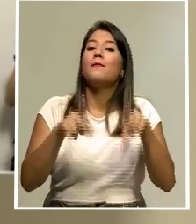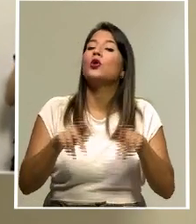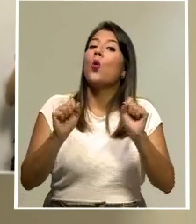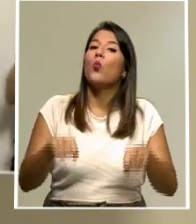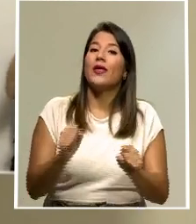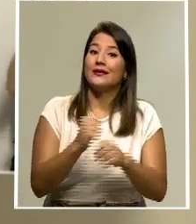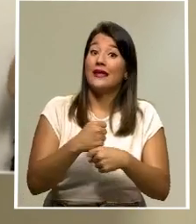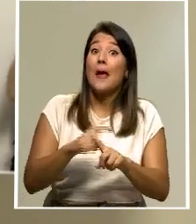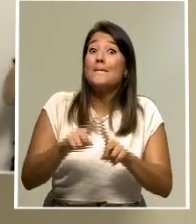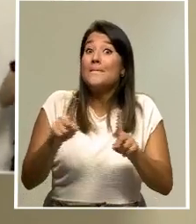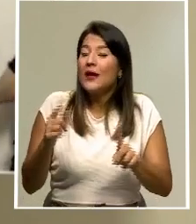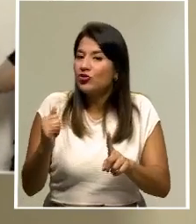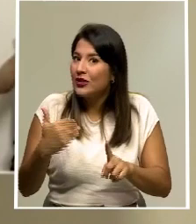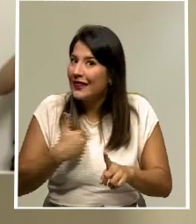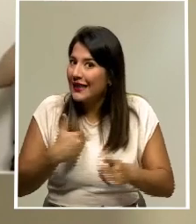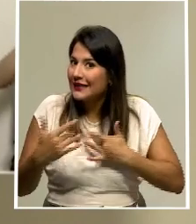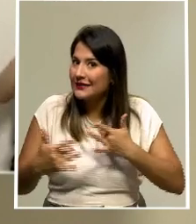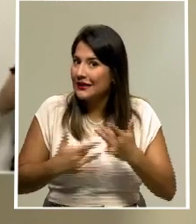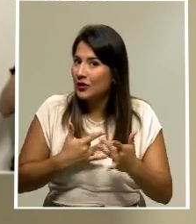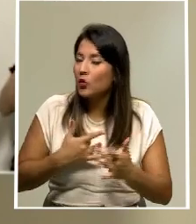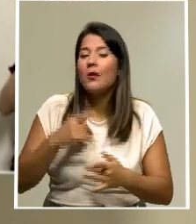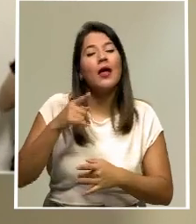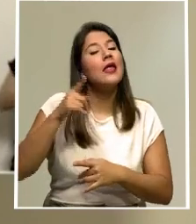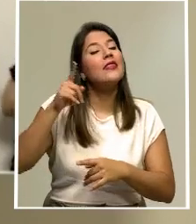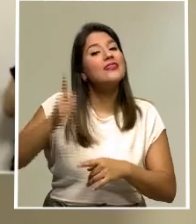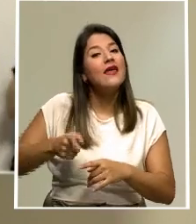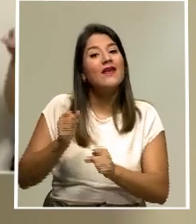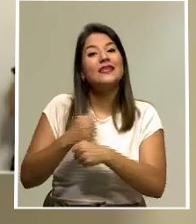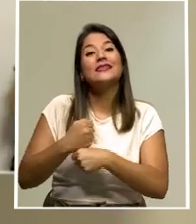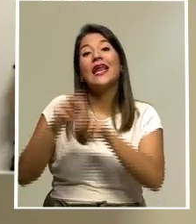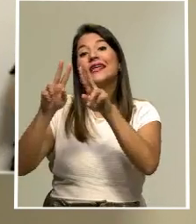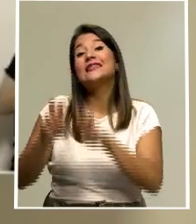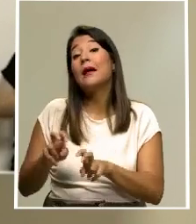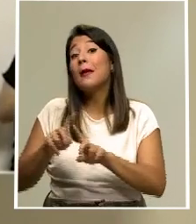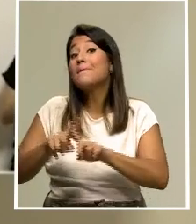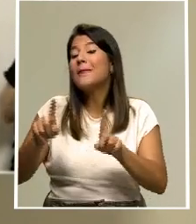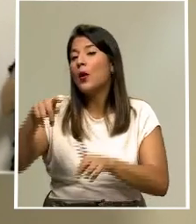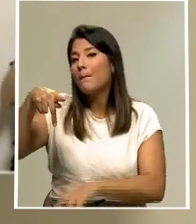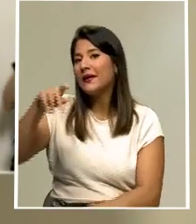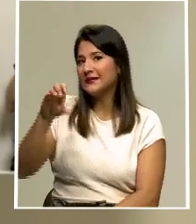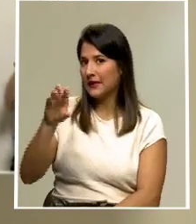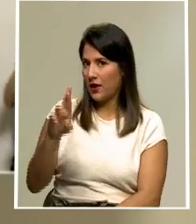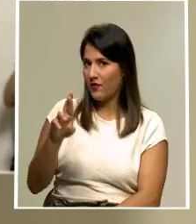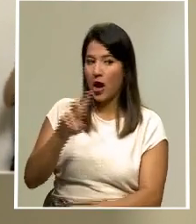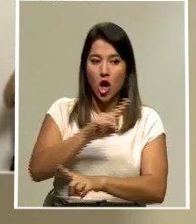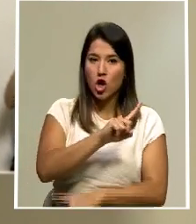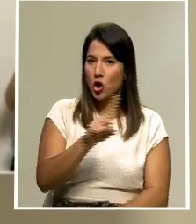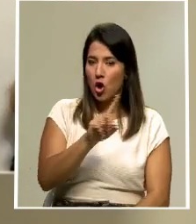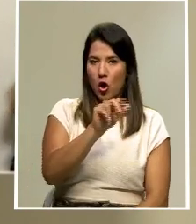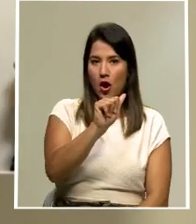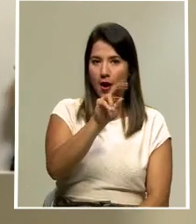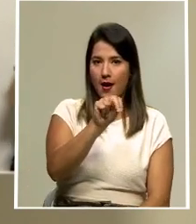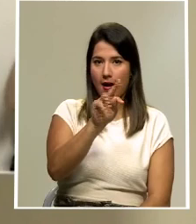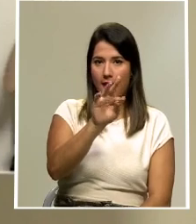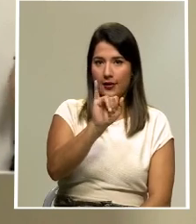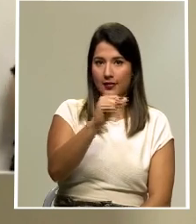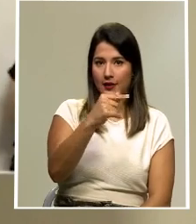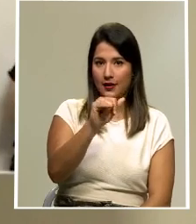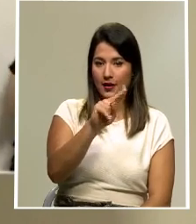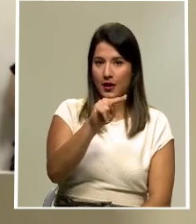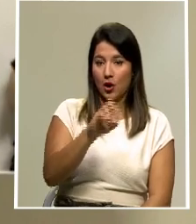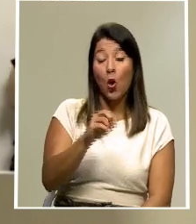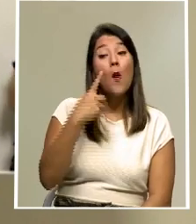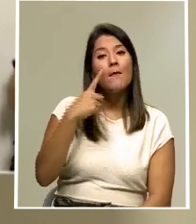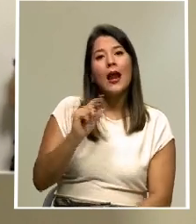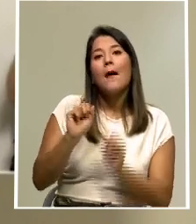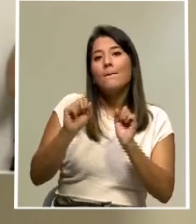la PCR para poder tener esa persona adecuadamente captada y para poder ponerla en la cuarentena